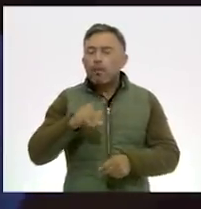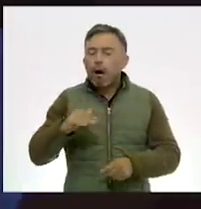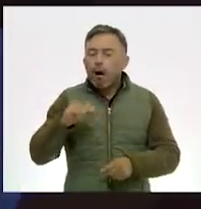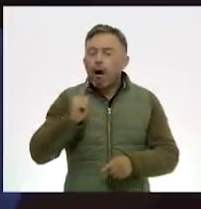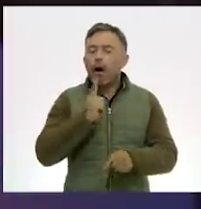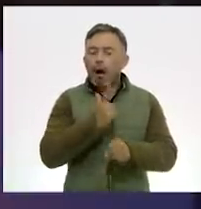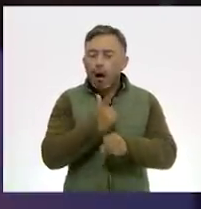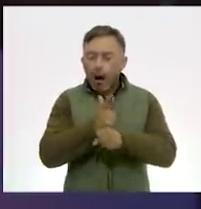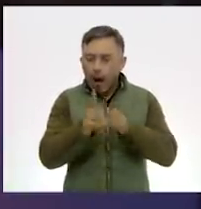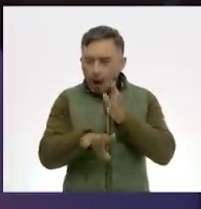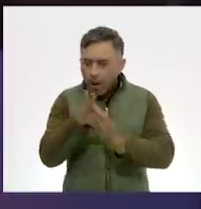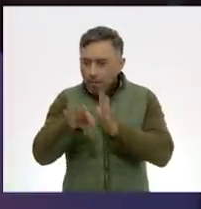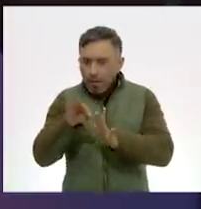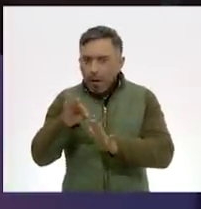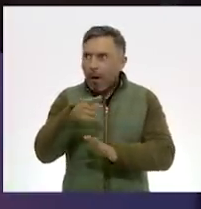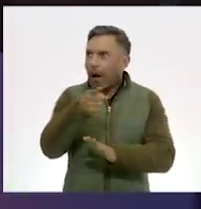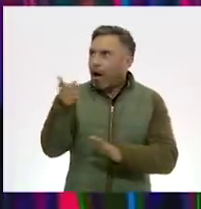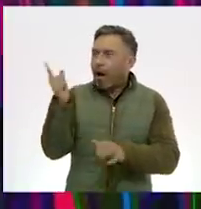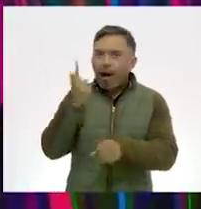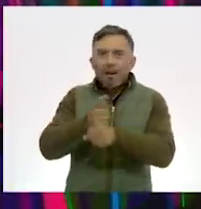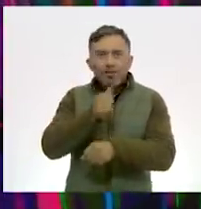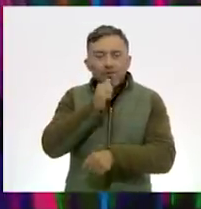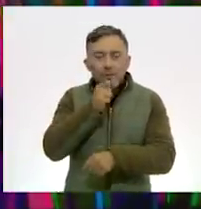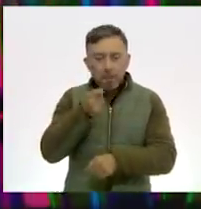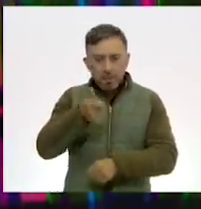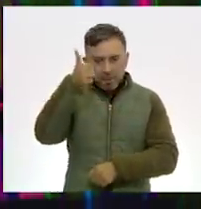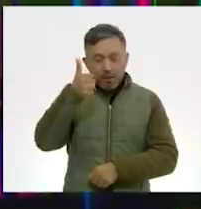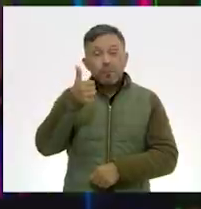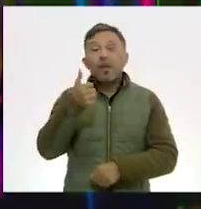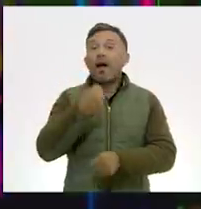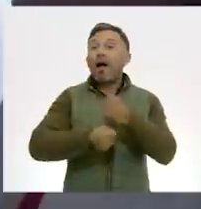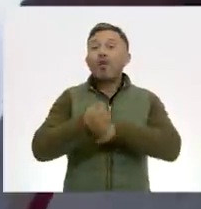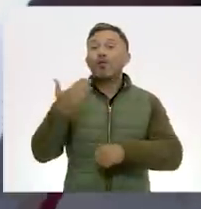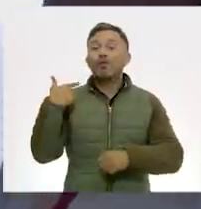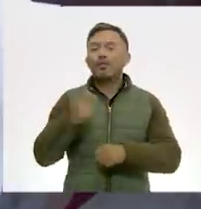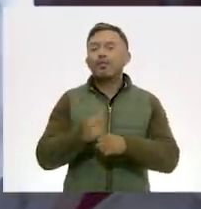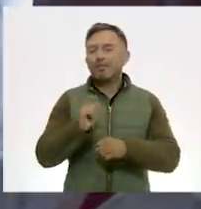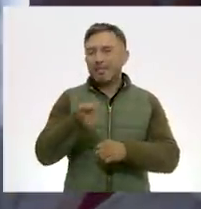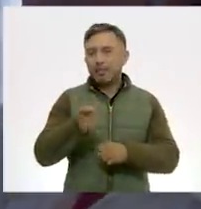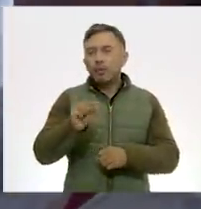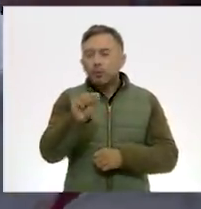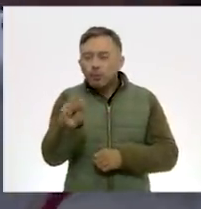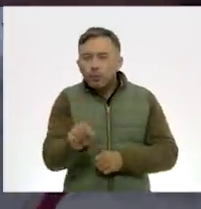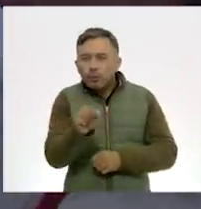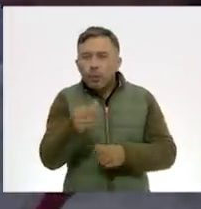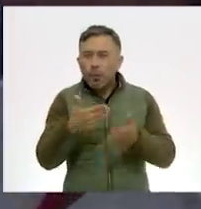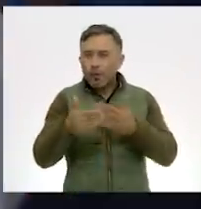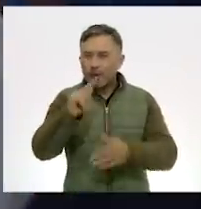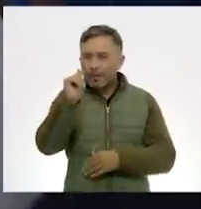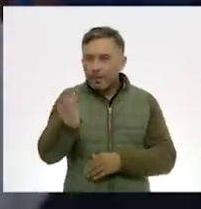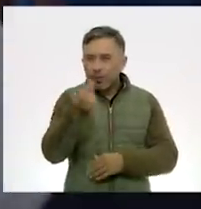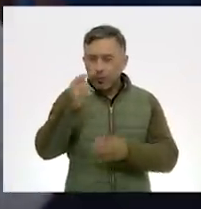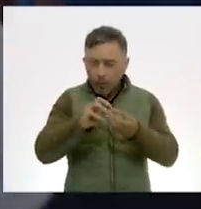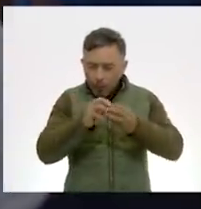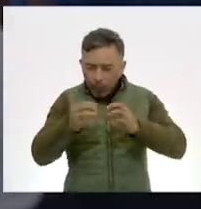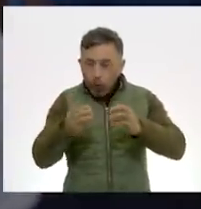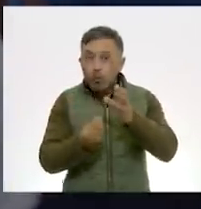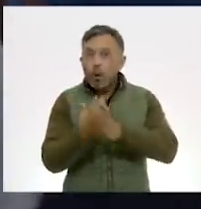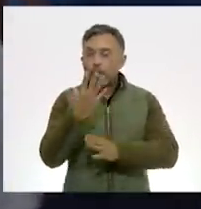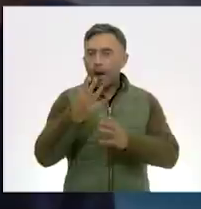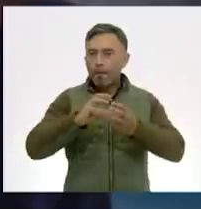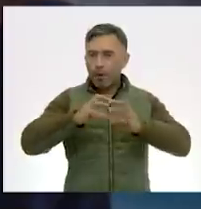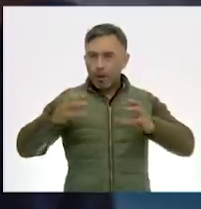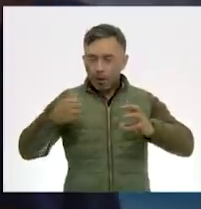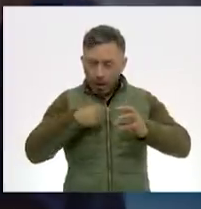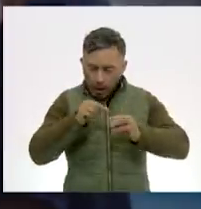que nadie más había encontrado. Hace unos años innovamos en el mundo de la nanotecnología, creando una nueva molécula capaz de matar